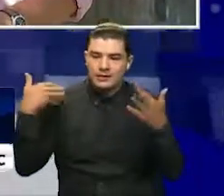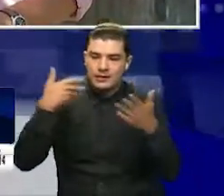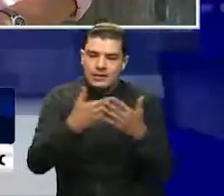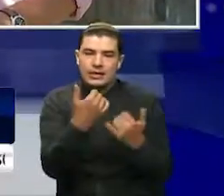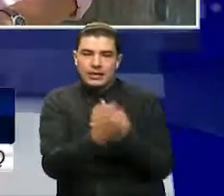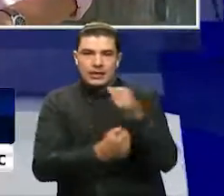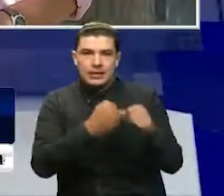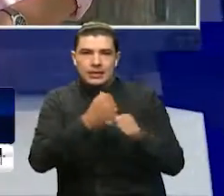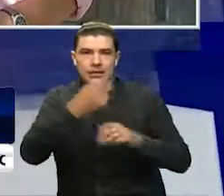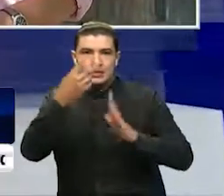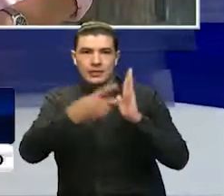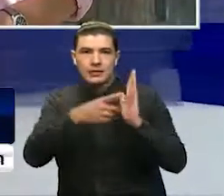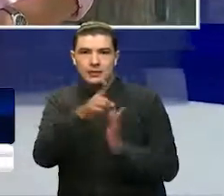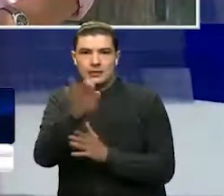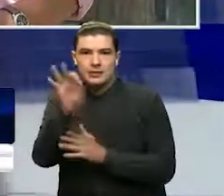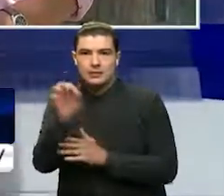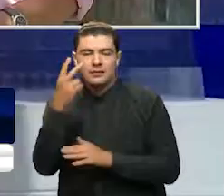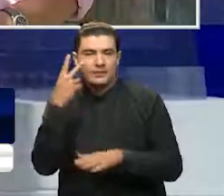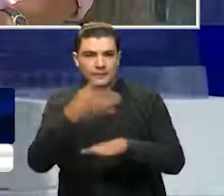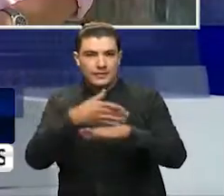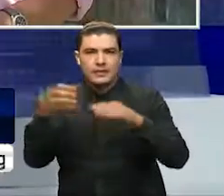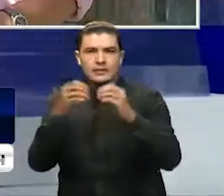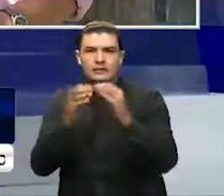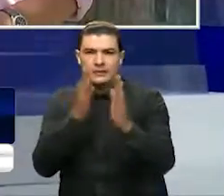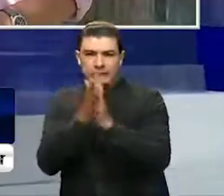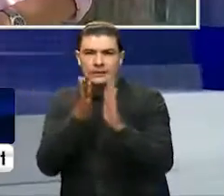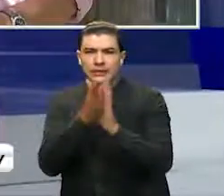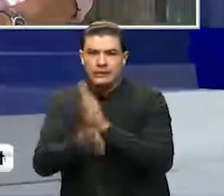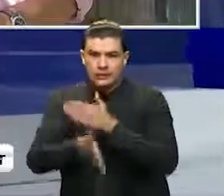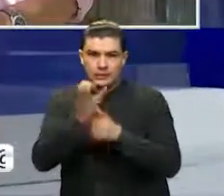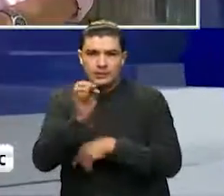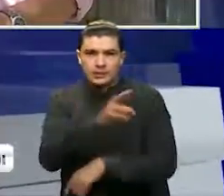hasta aquí toda la información. Con la cámara de Johnny Guerra informó Heider Logato Cuadros para Oriente Noticias.